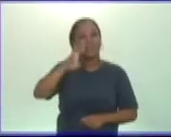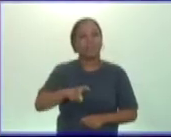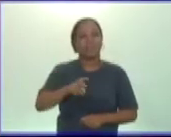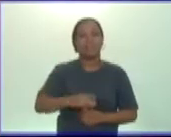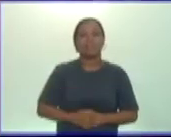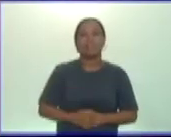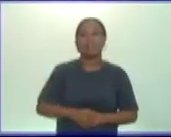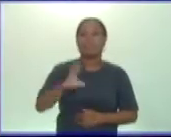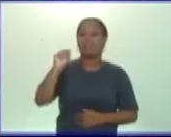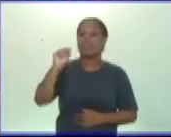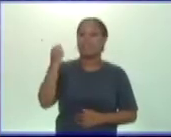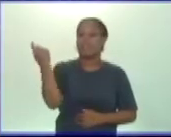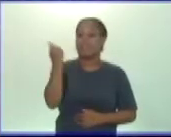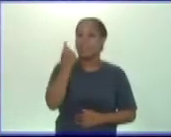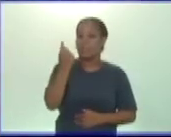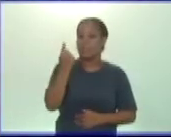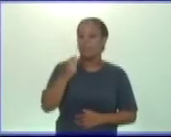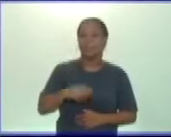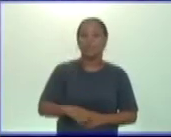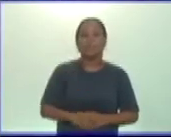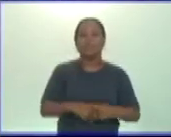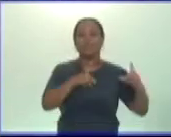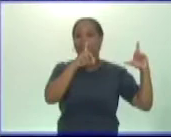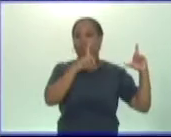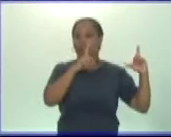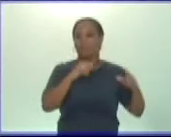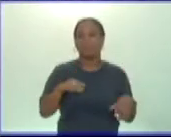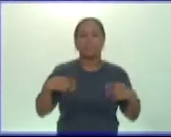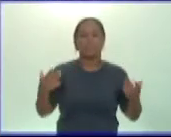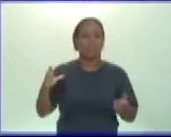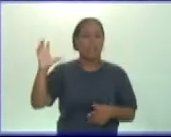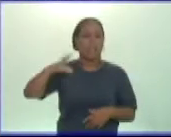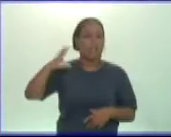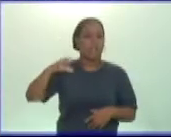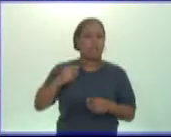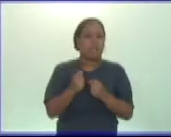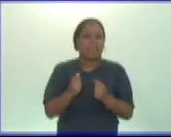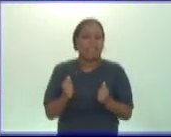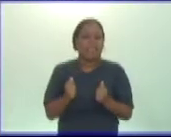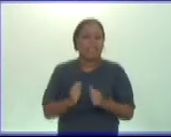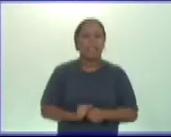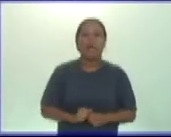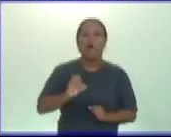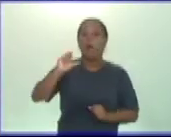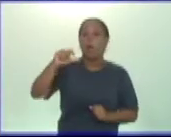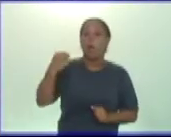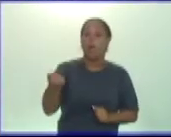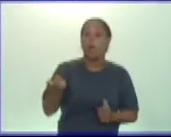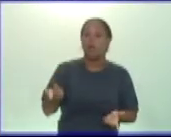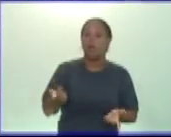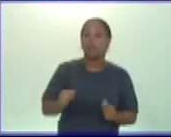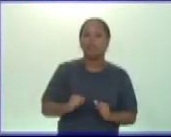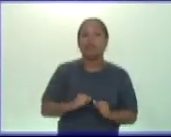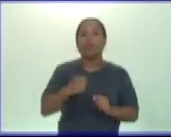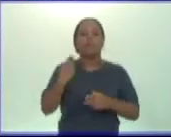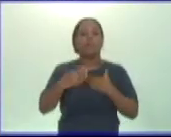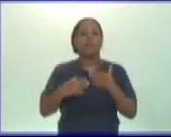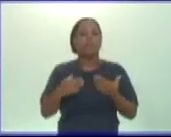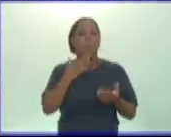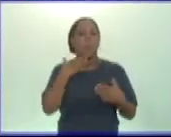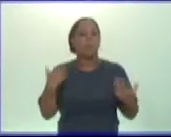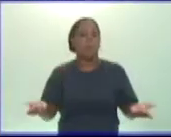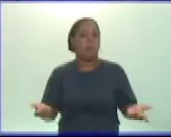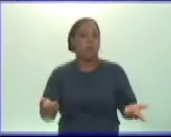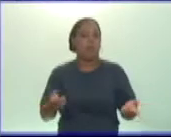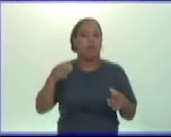imagen. Dice la primera interrogante, ¿qué es la lluvia ácida? ¿Cuáles son las causas de la lluvia ácida? Una vez que